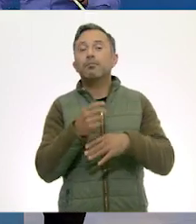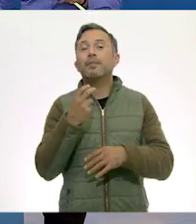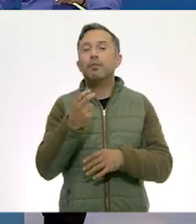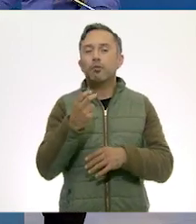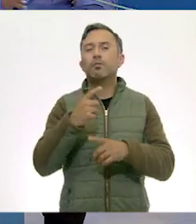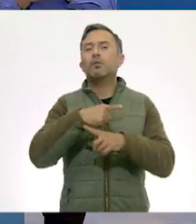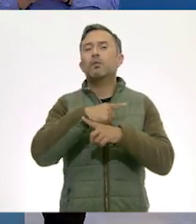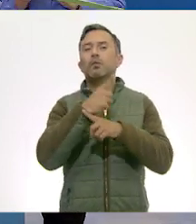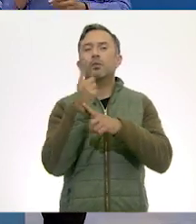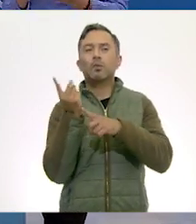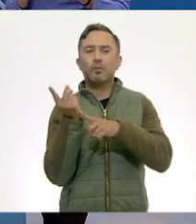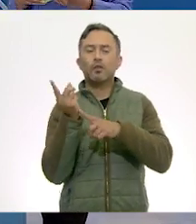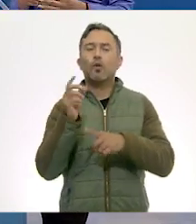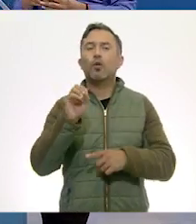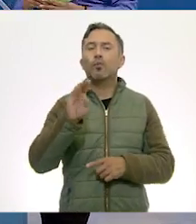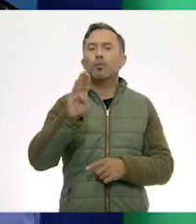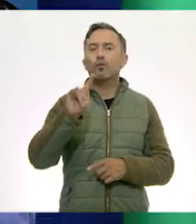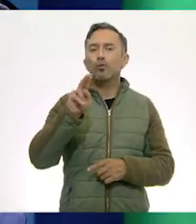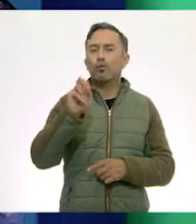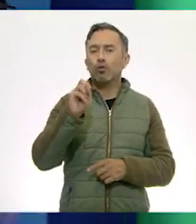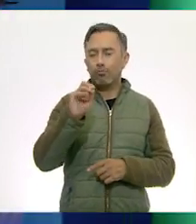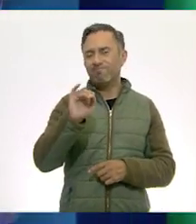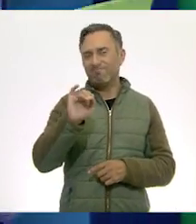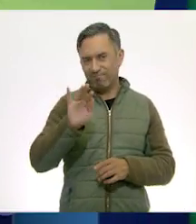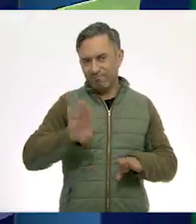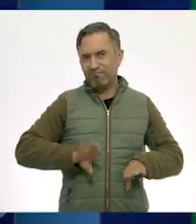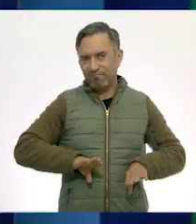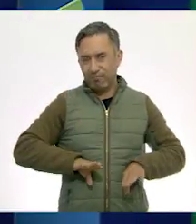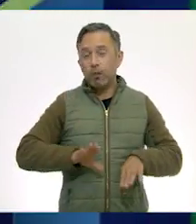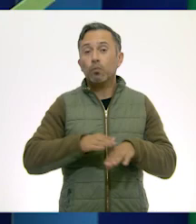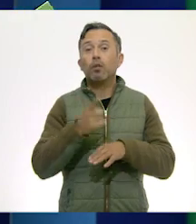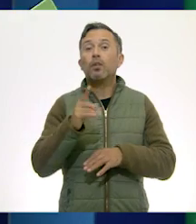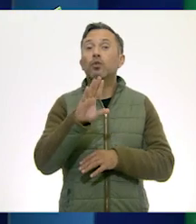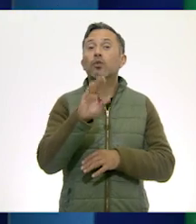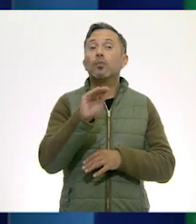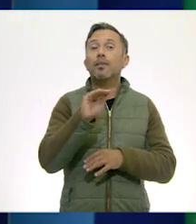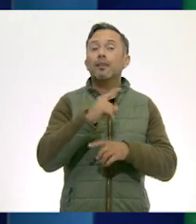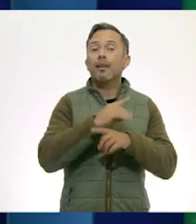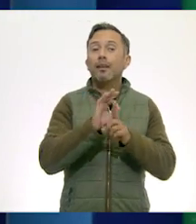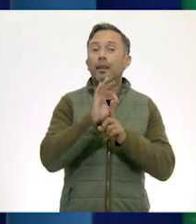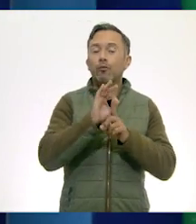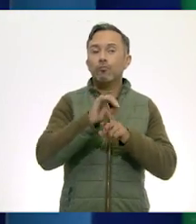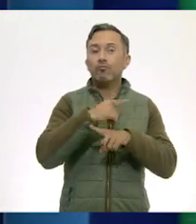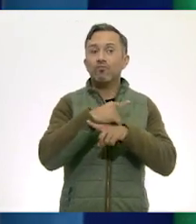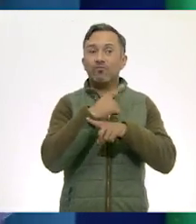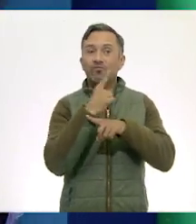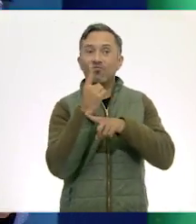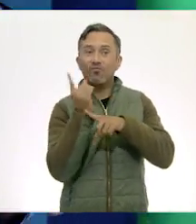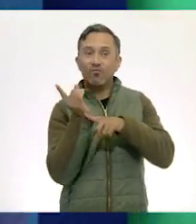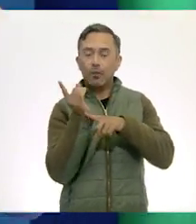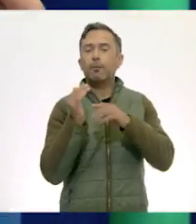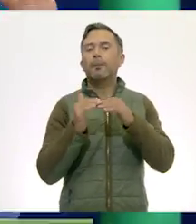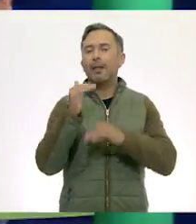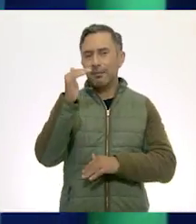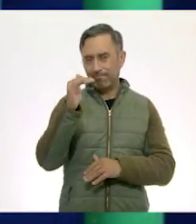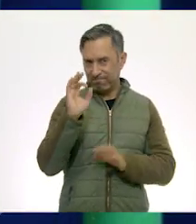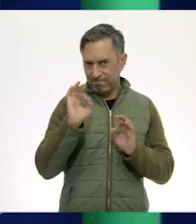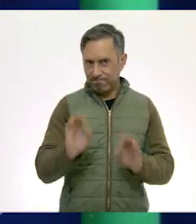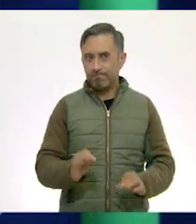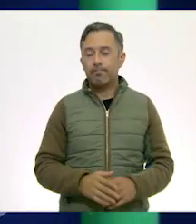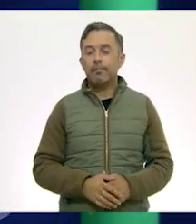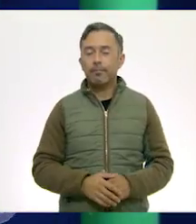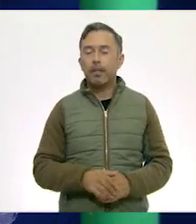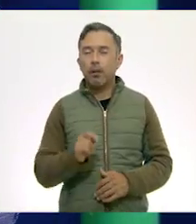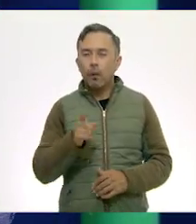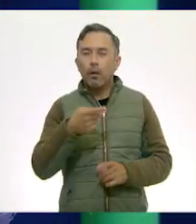ángulo obtuso porque es mayor a 90 grados. Ahora que ya sabemos cómo se llaman